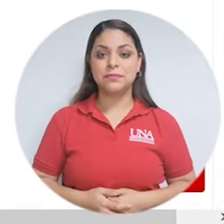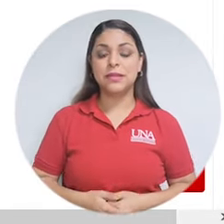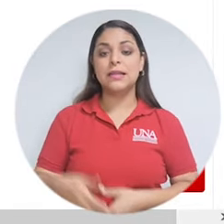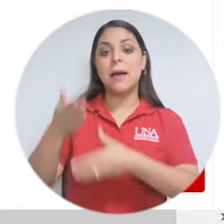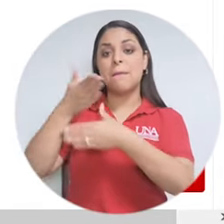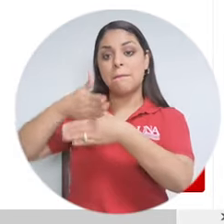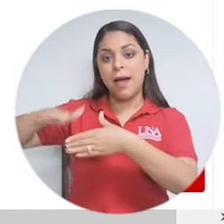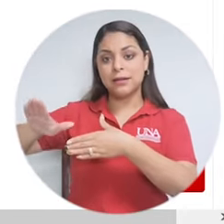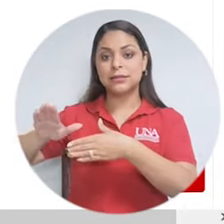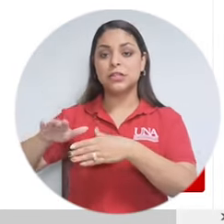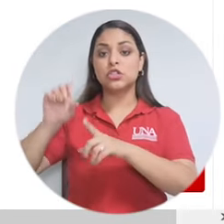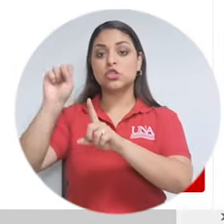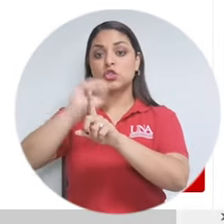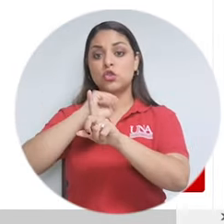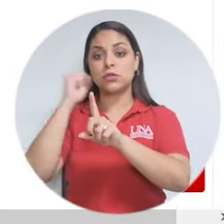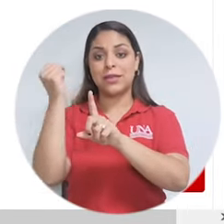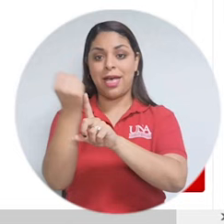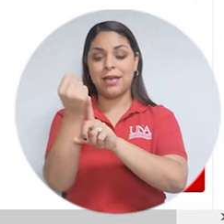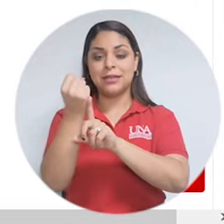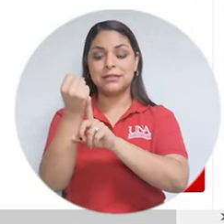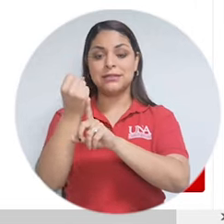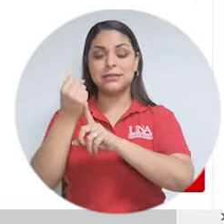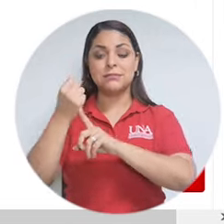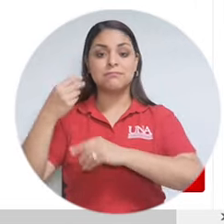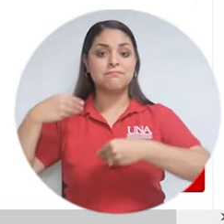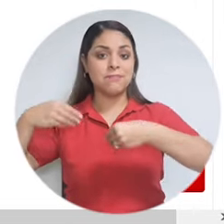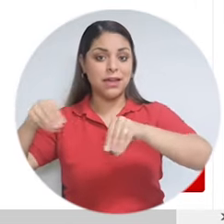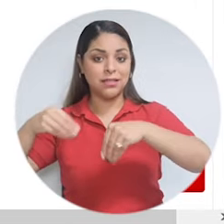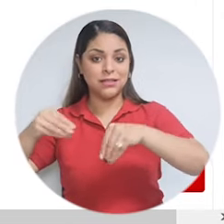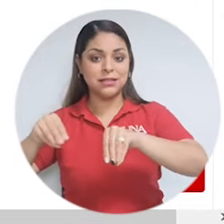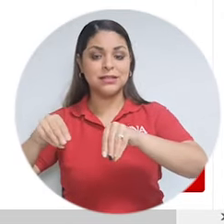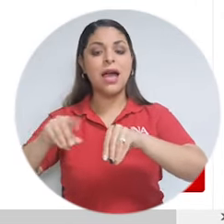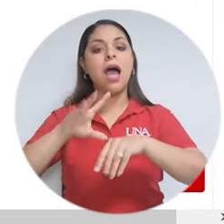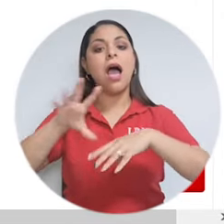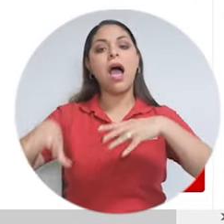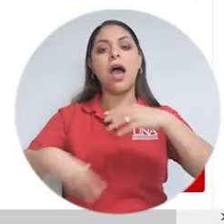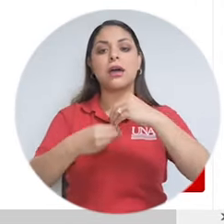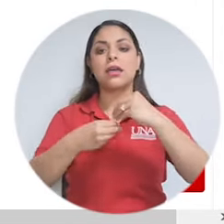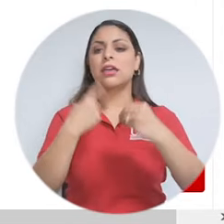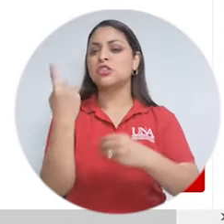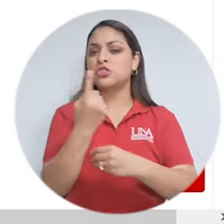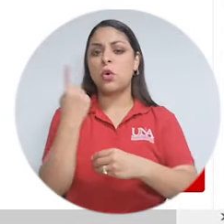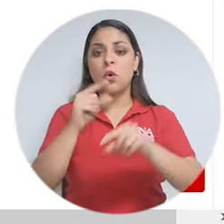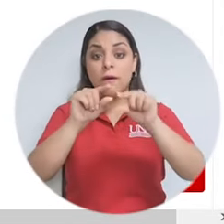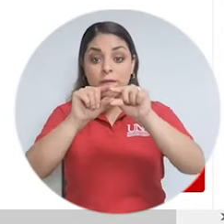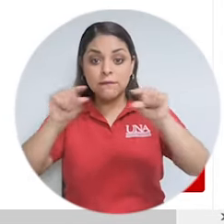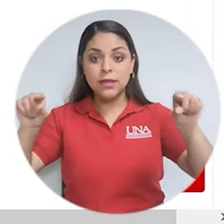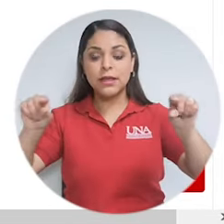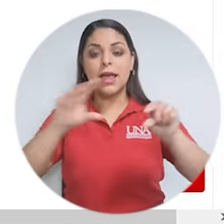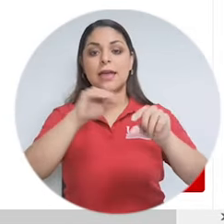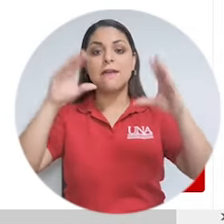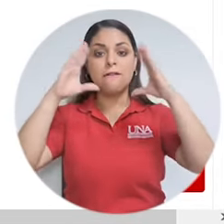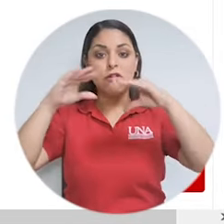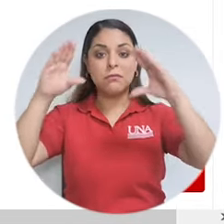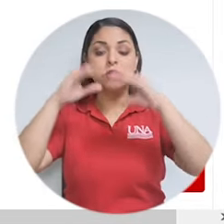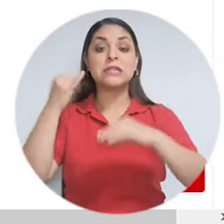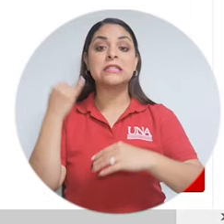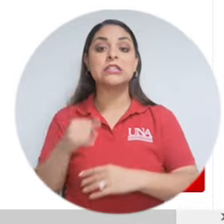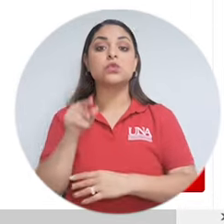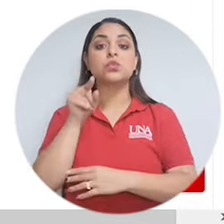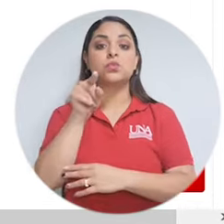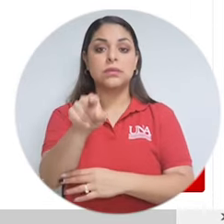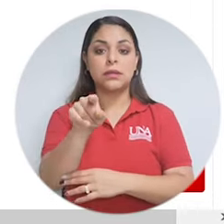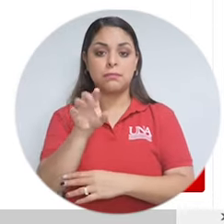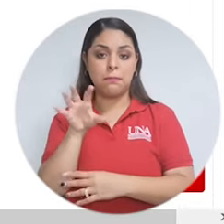En la sección de sociedades mercantiles, agregue únicamente la fila y la información si pertenecen a